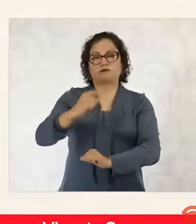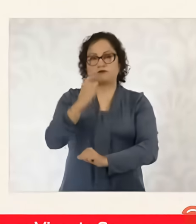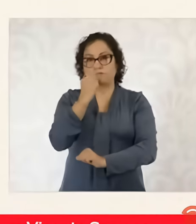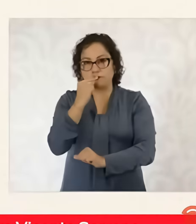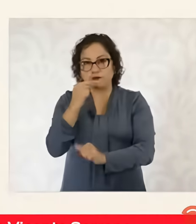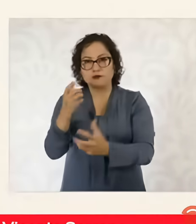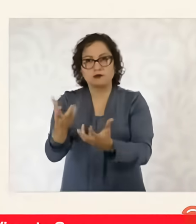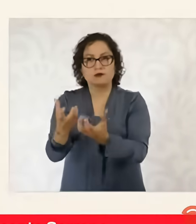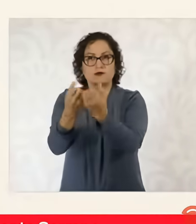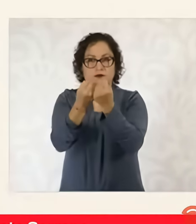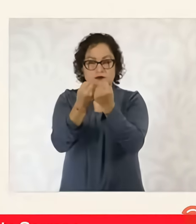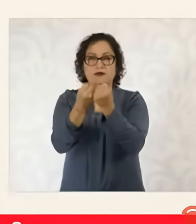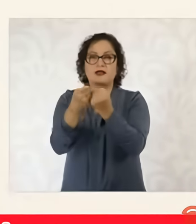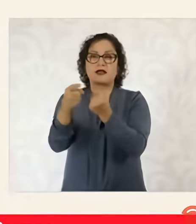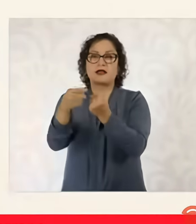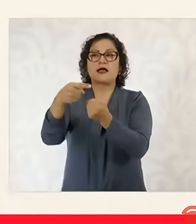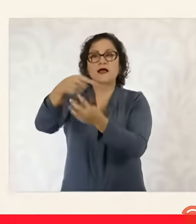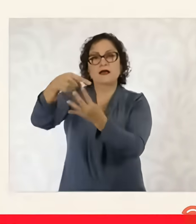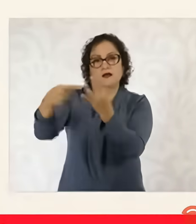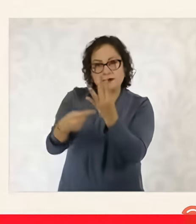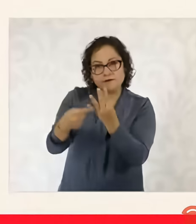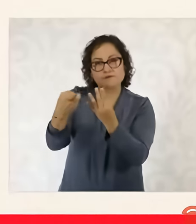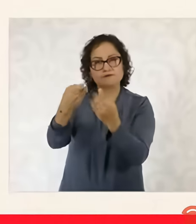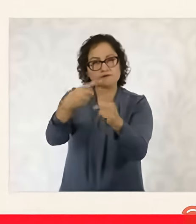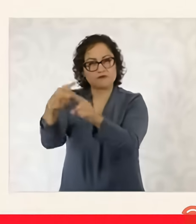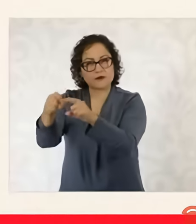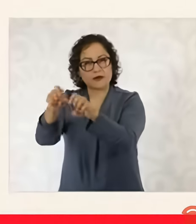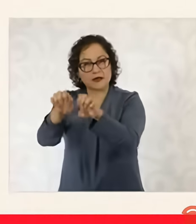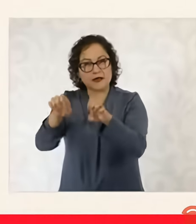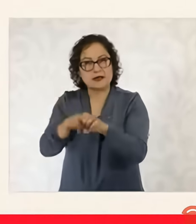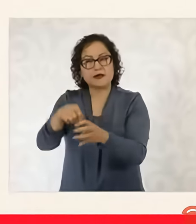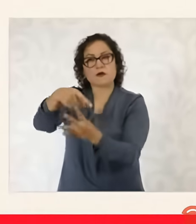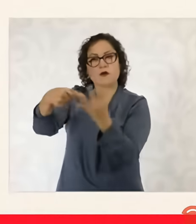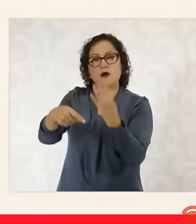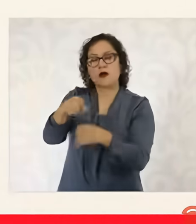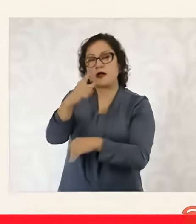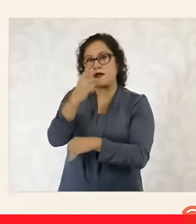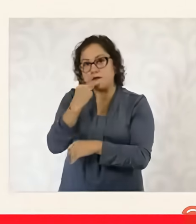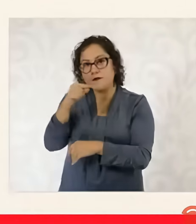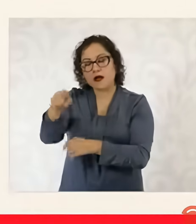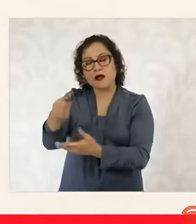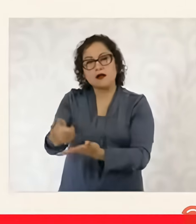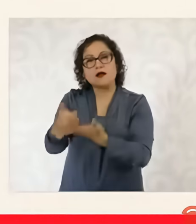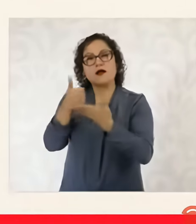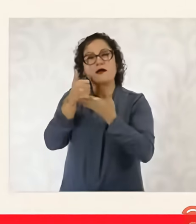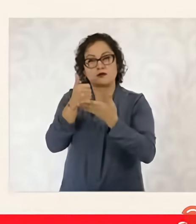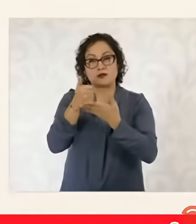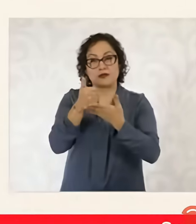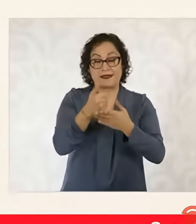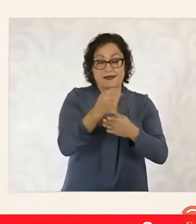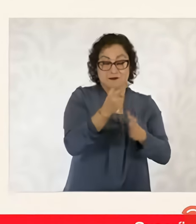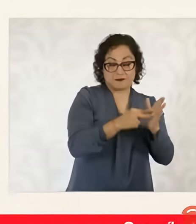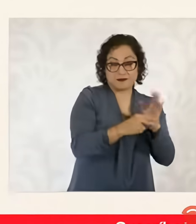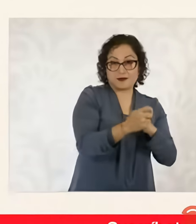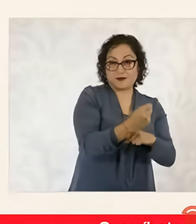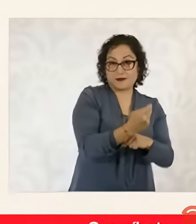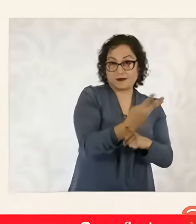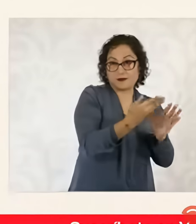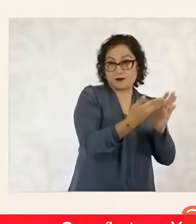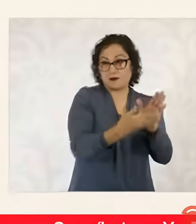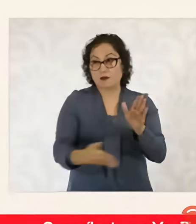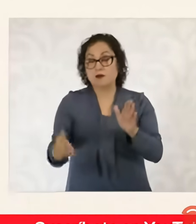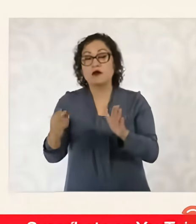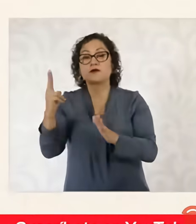Enjambre, Atarraya, Liberación y el Operativo Mando Único Oriente, de septiembre del 2024 a julio